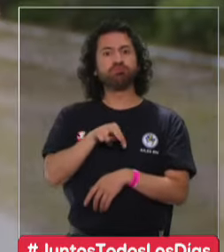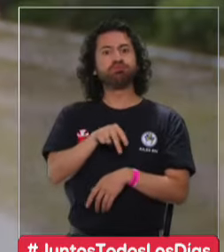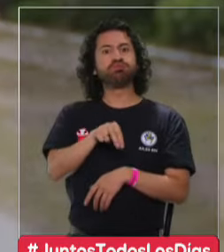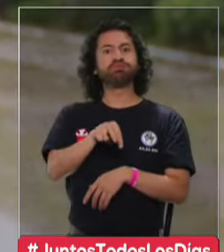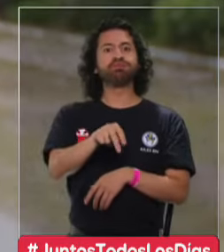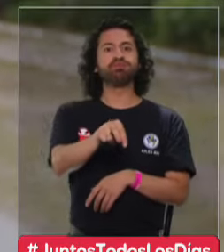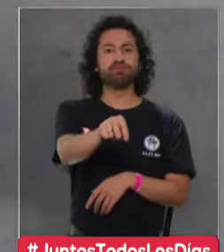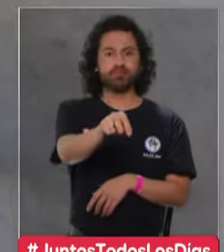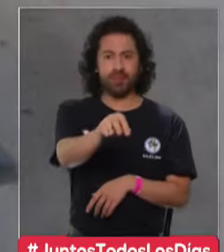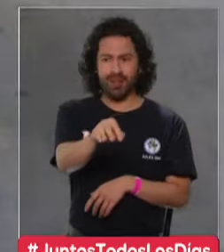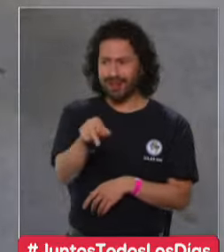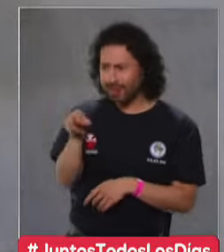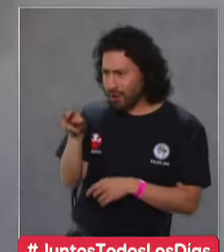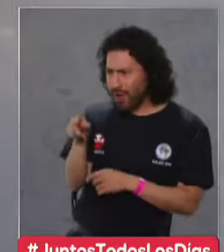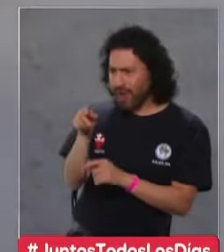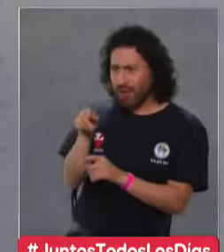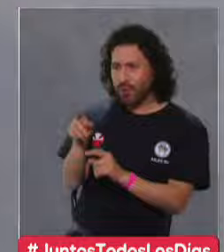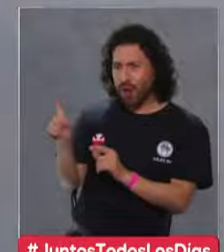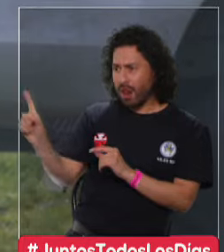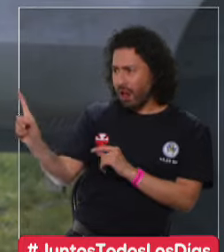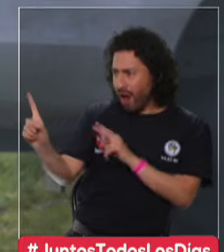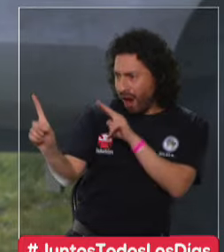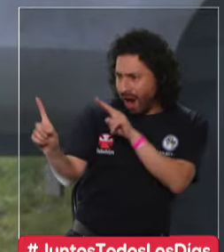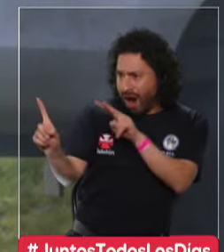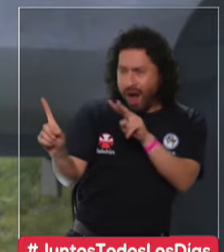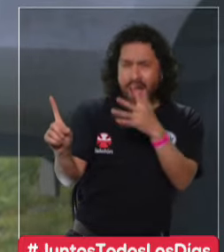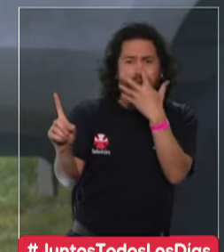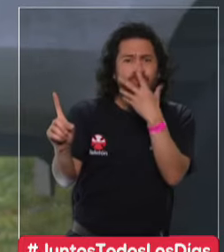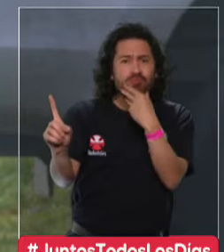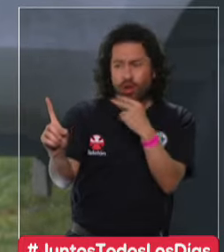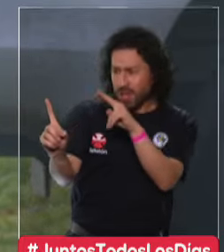era hermoso verla. Se veía segura, se veía feliz.